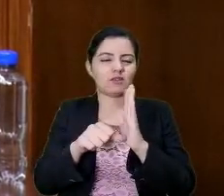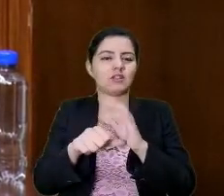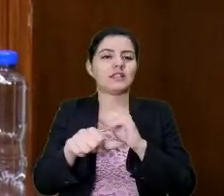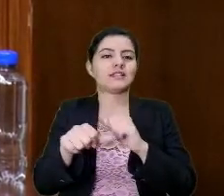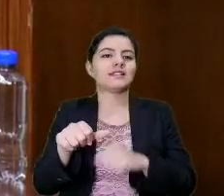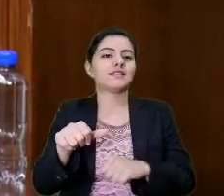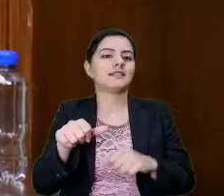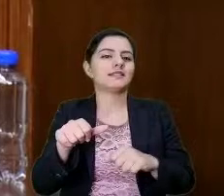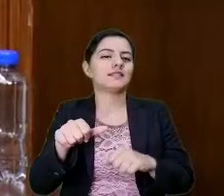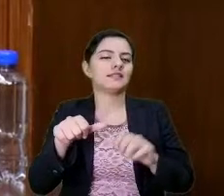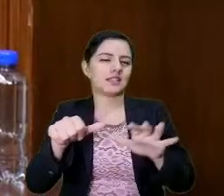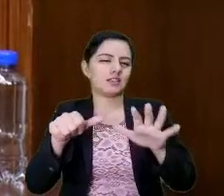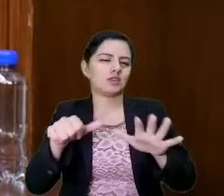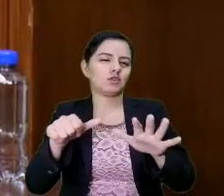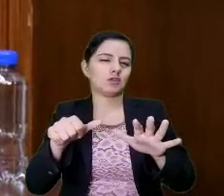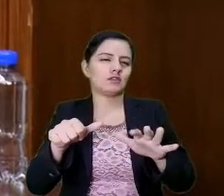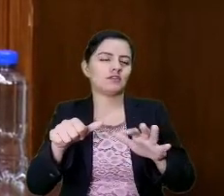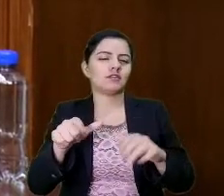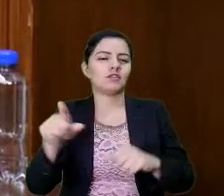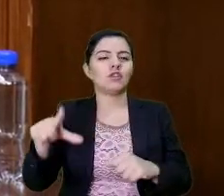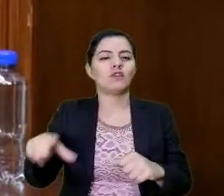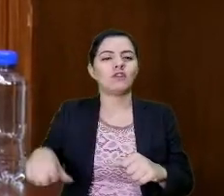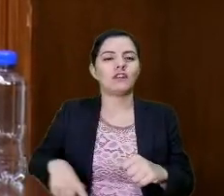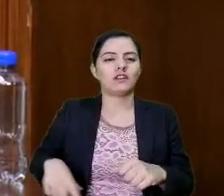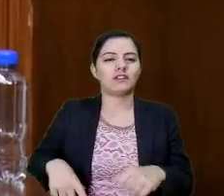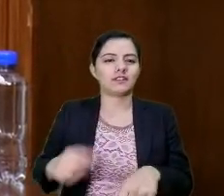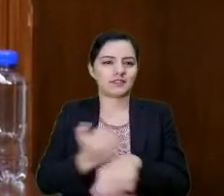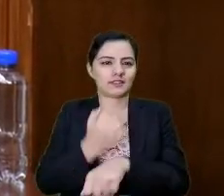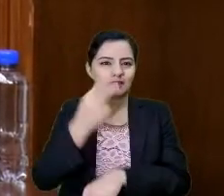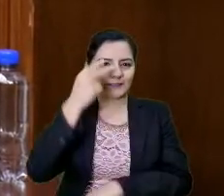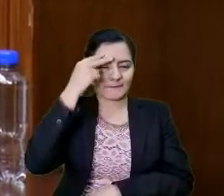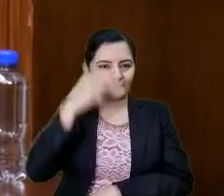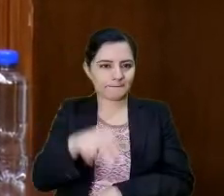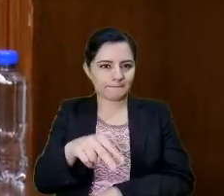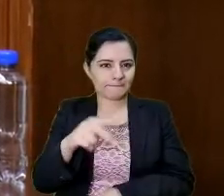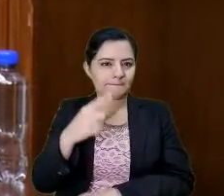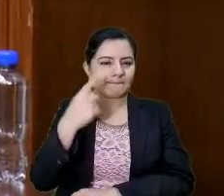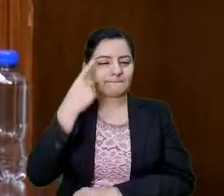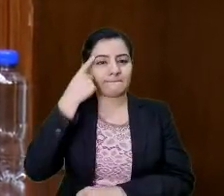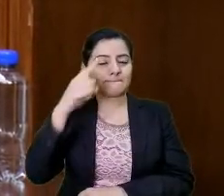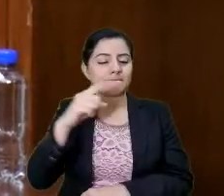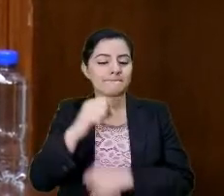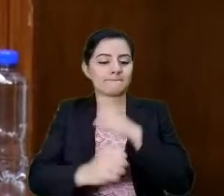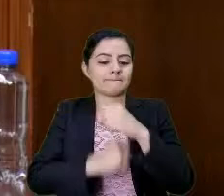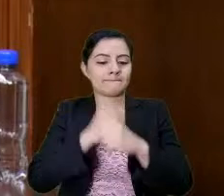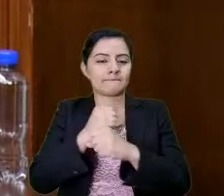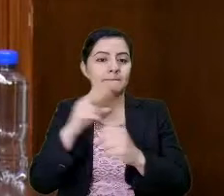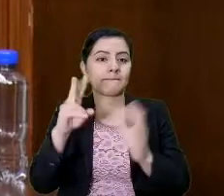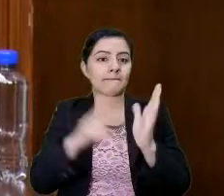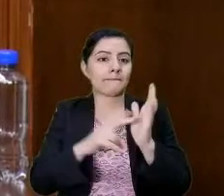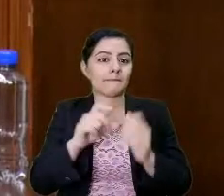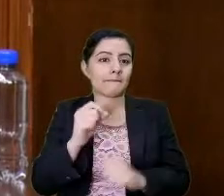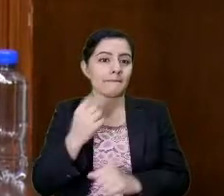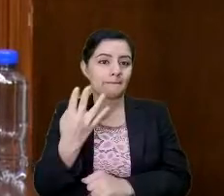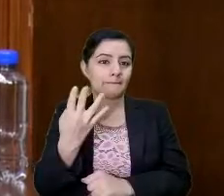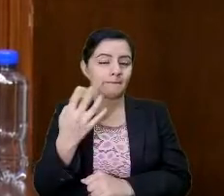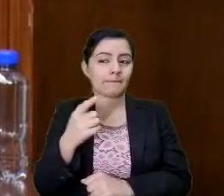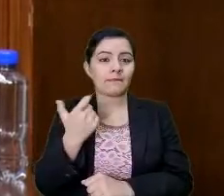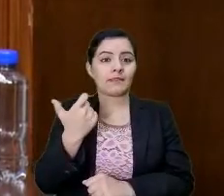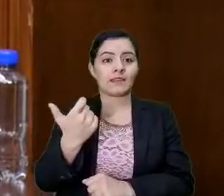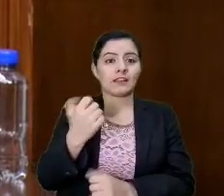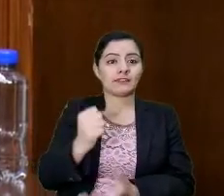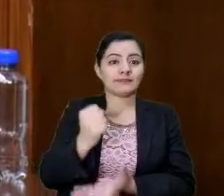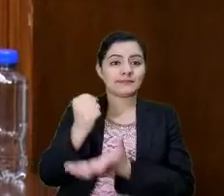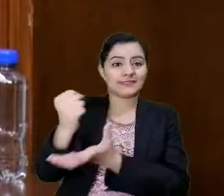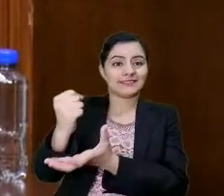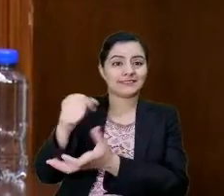de egresos del Gobierno del Estado de México para el ejercicio fiscal 2024. El presupuesto asignado al Poder